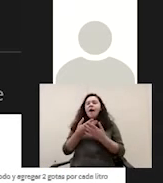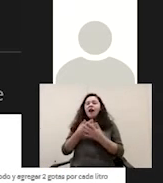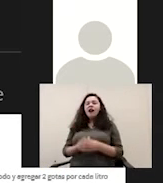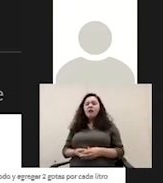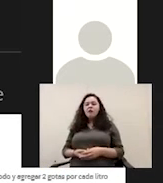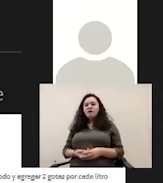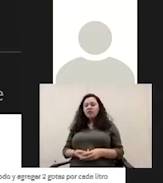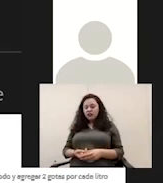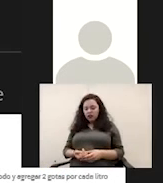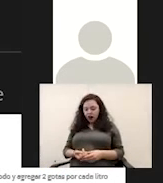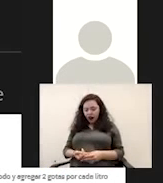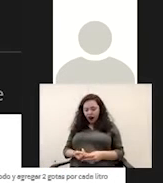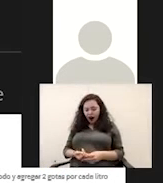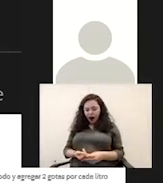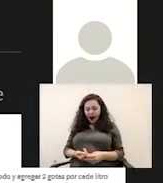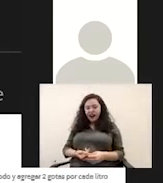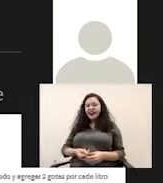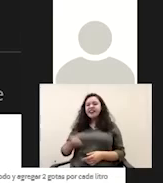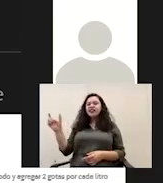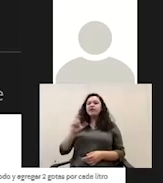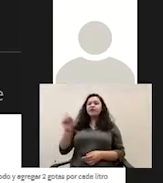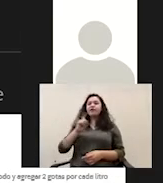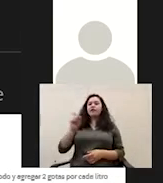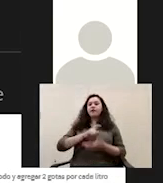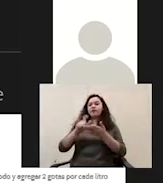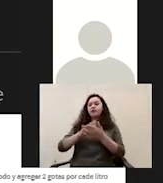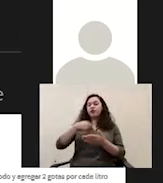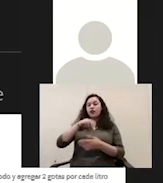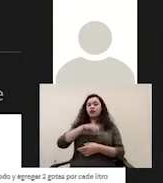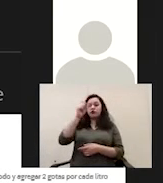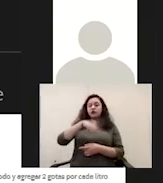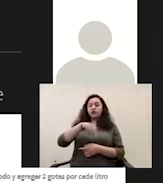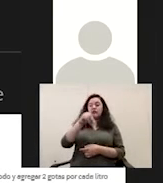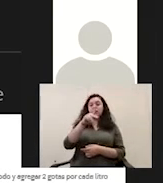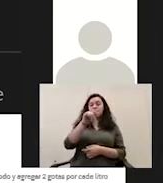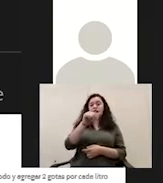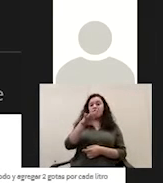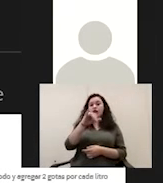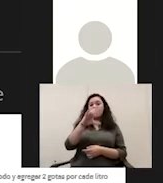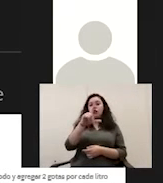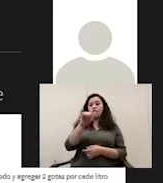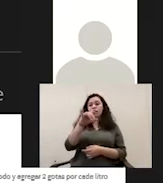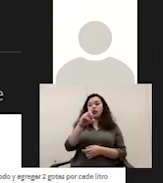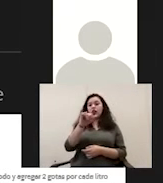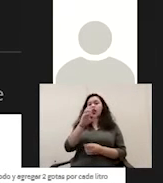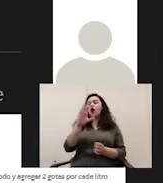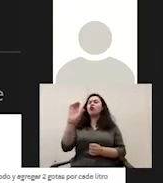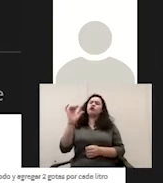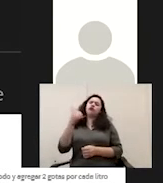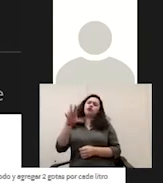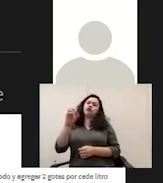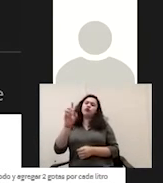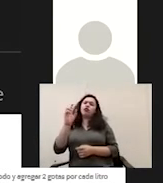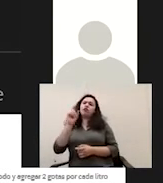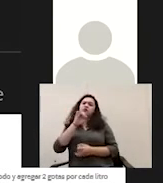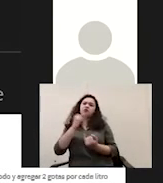trata de desinfección del agua, les hablaba acerca de las gotas de plata coloidal o el yodo, el comercial, el que venden en el